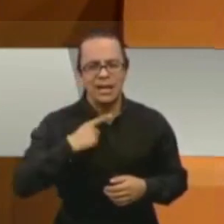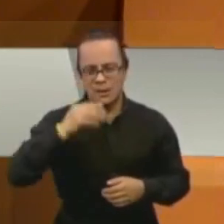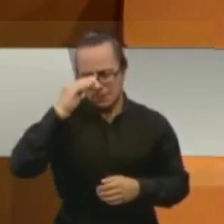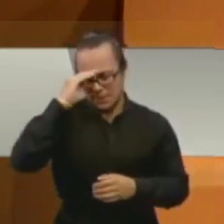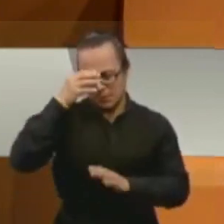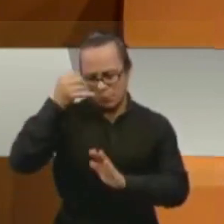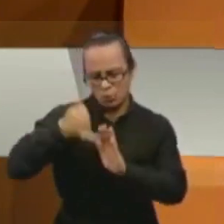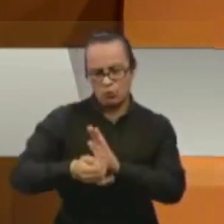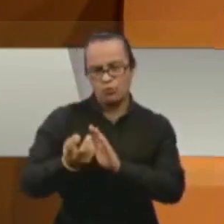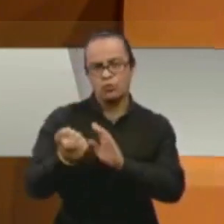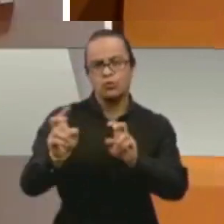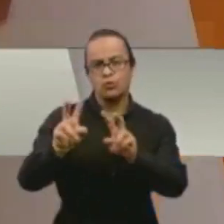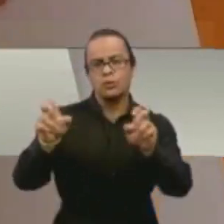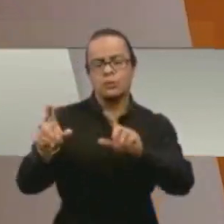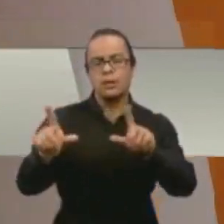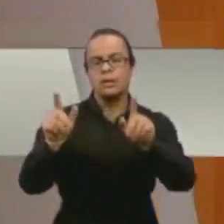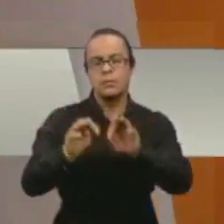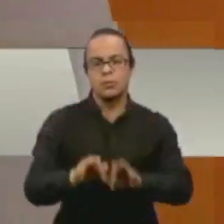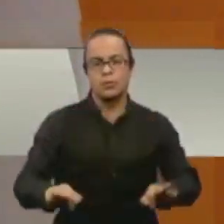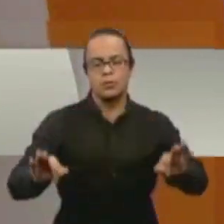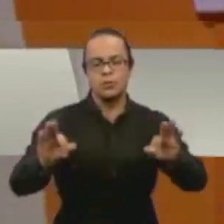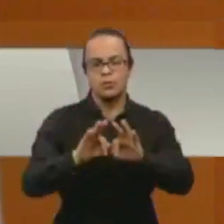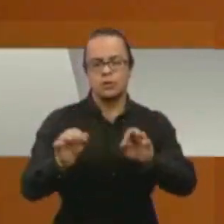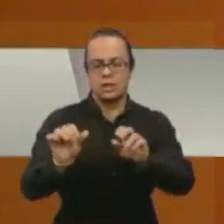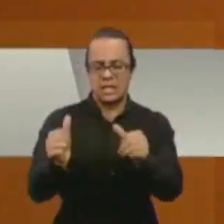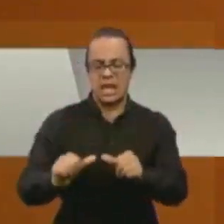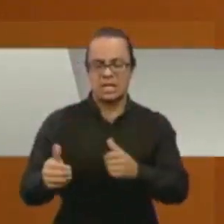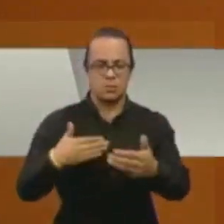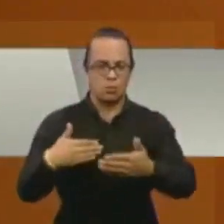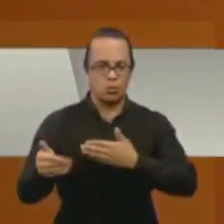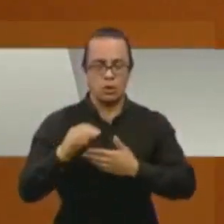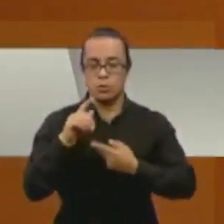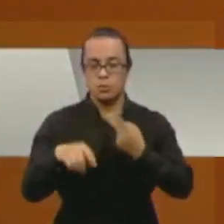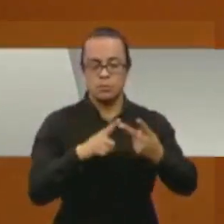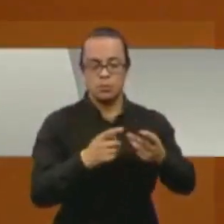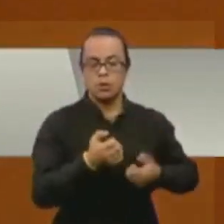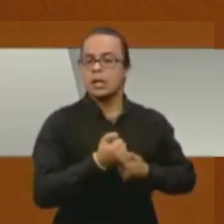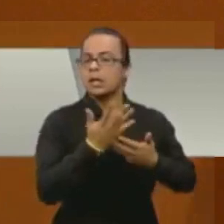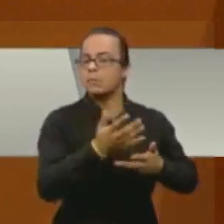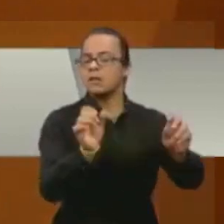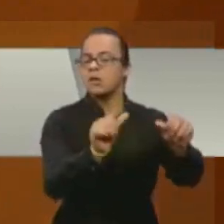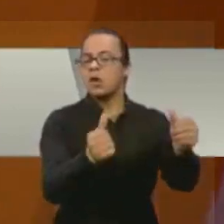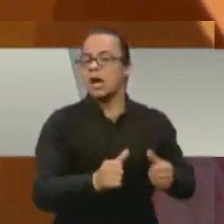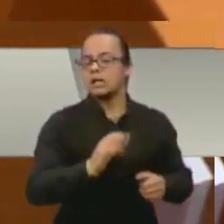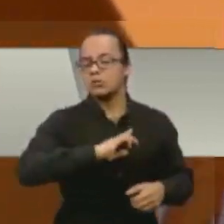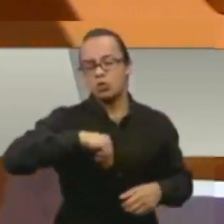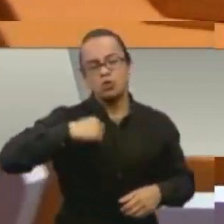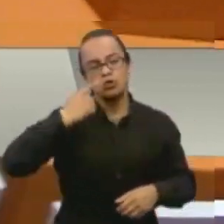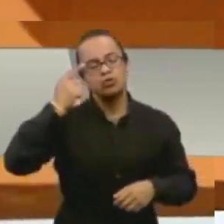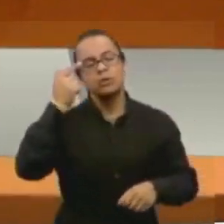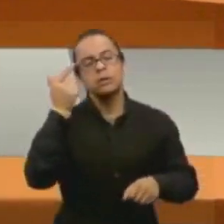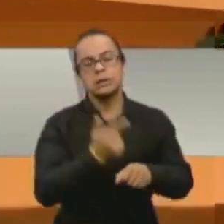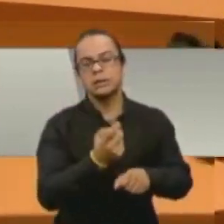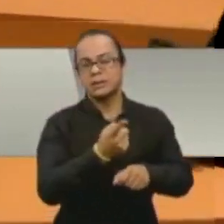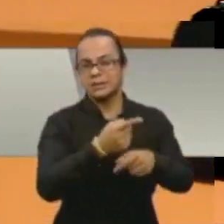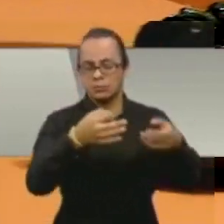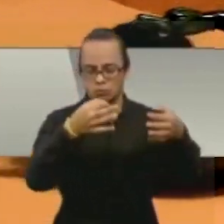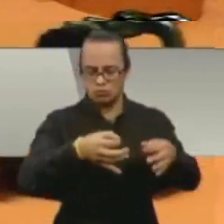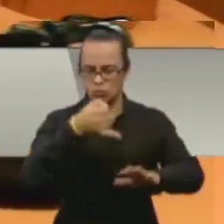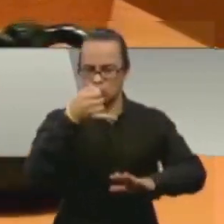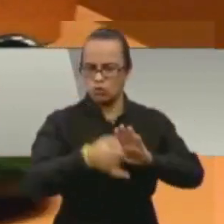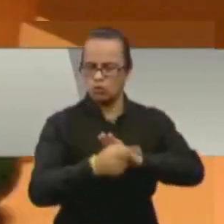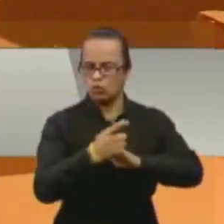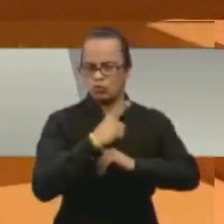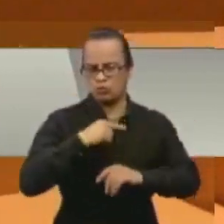torno a la gran importancia que tienen tanto el arte popular mexicano como las expresiones artísticas que podemos considerar de carácter culto, de